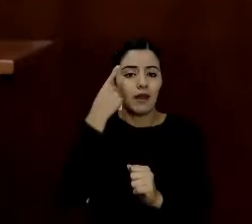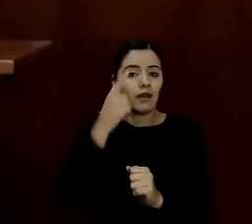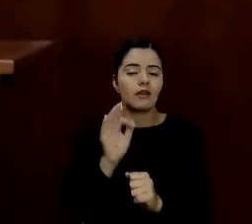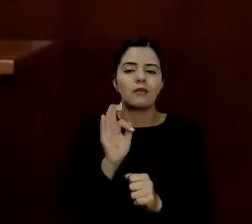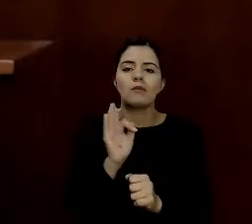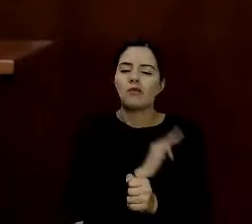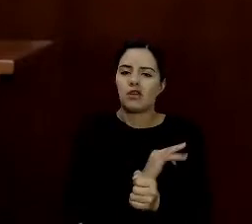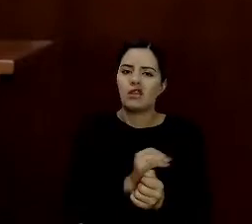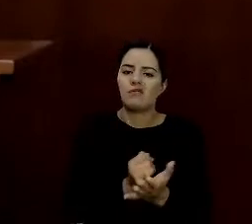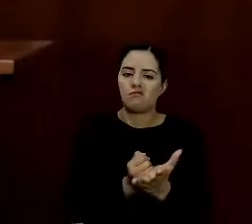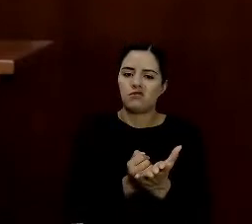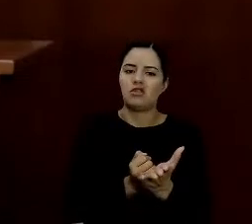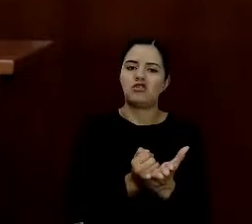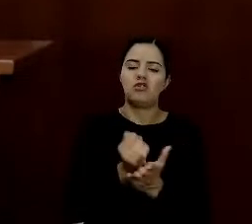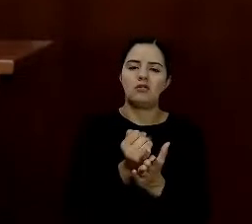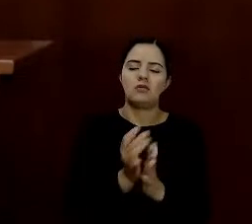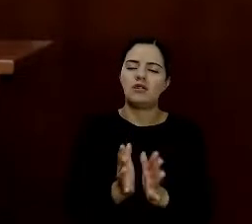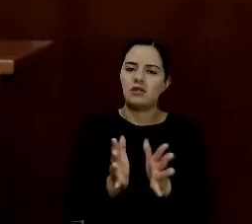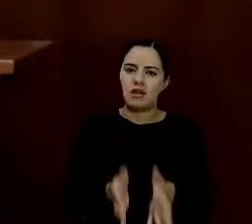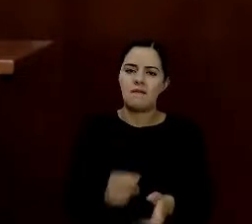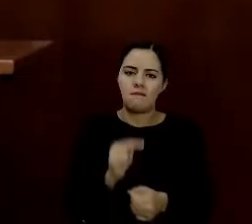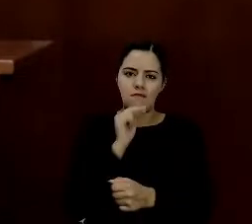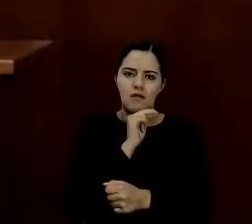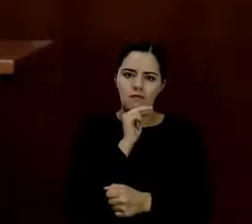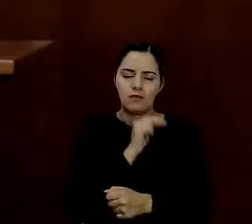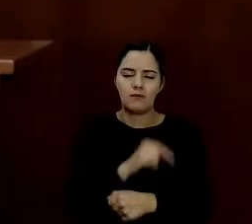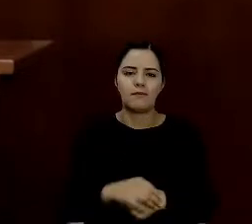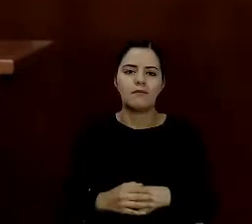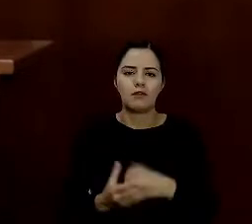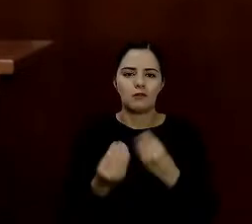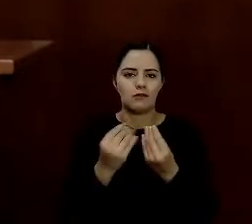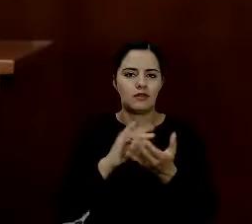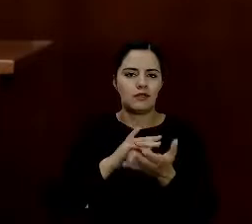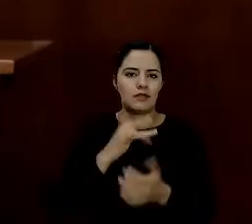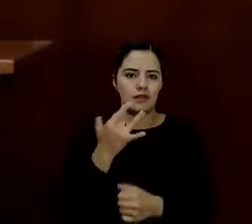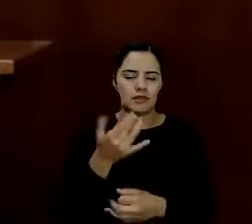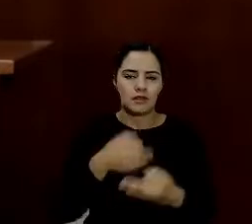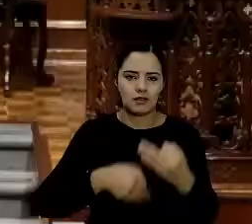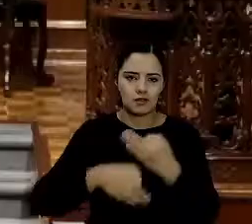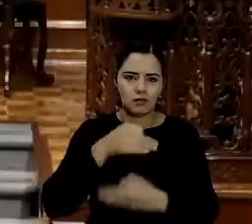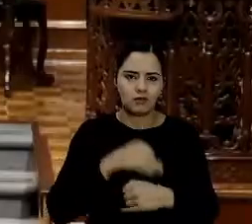dictaminar a la brevedad las mismas Muchísimas gracias gracias a todos